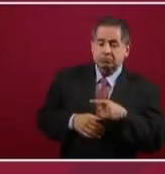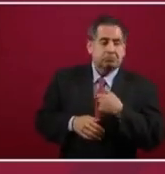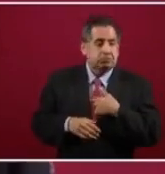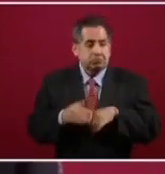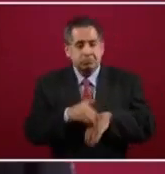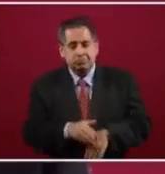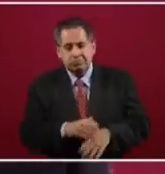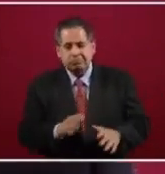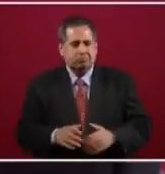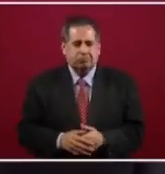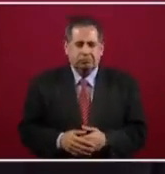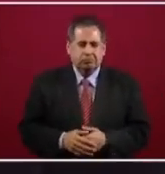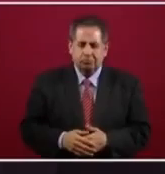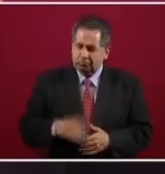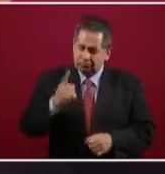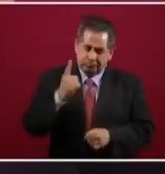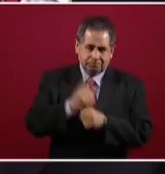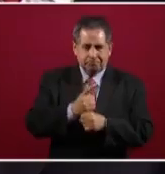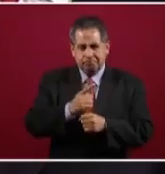¿Cuál era una máxima, no?,